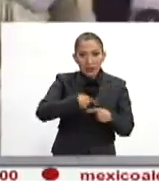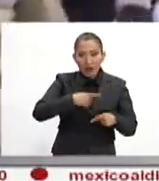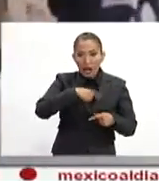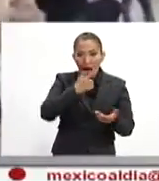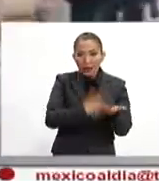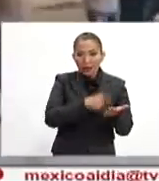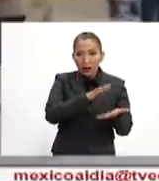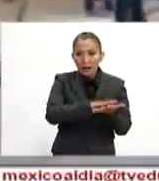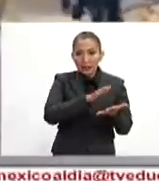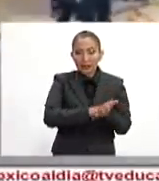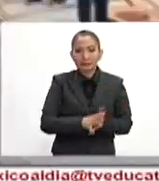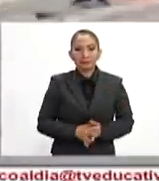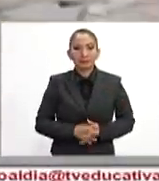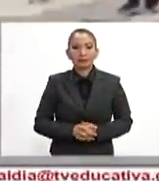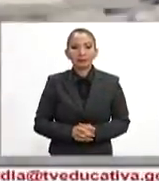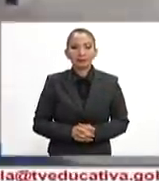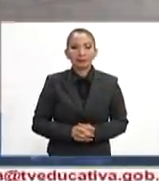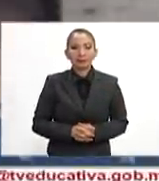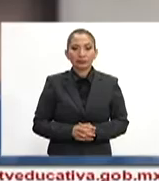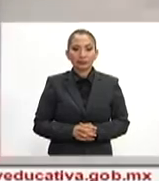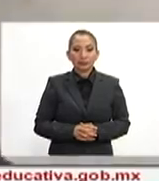internos.